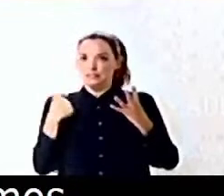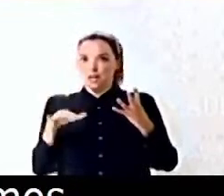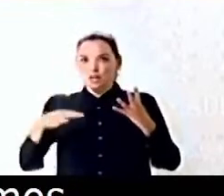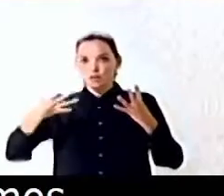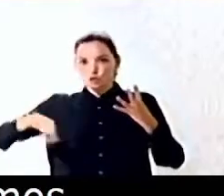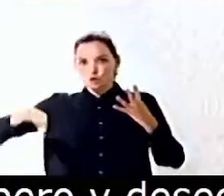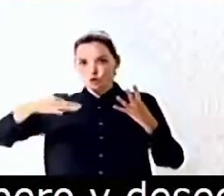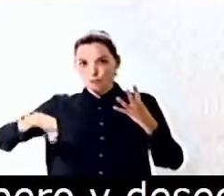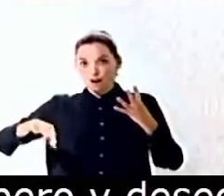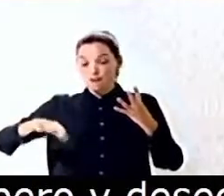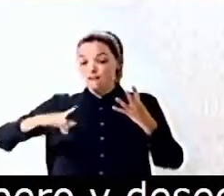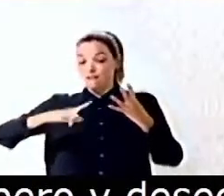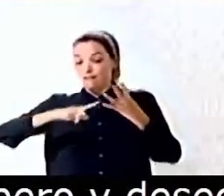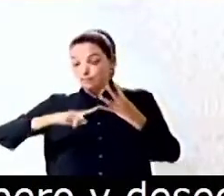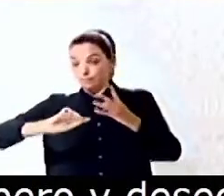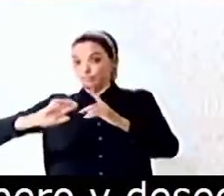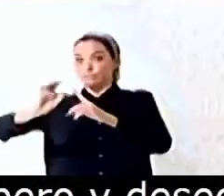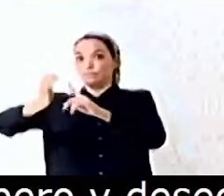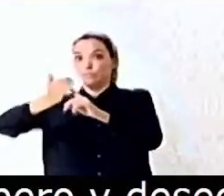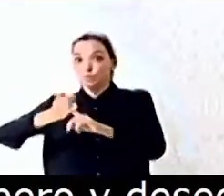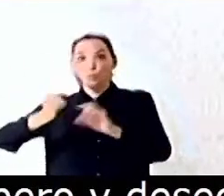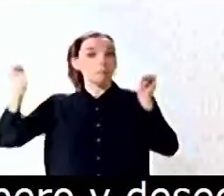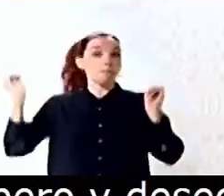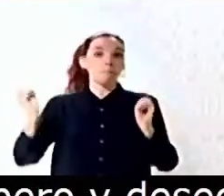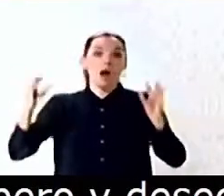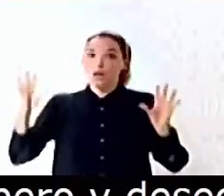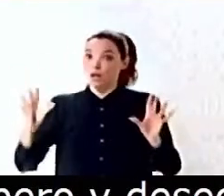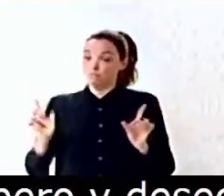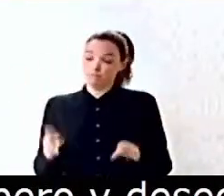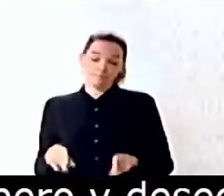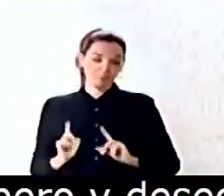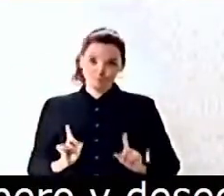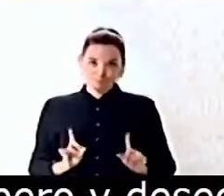Para que sea así, esto no nos va a caer del cielo.